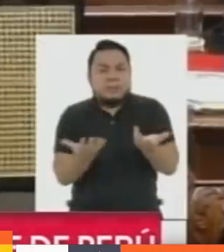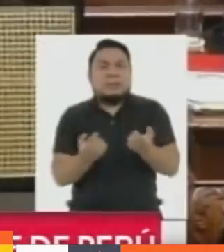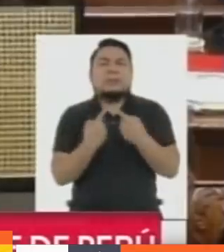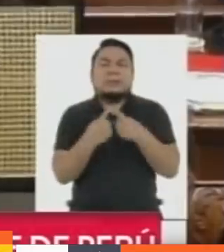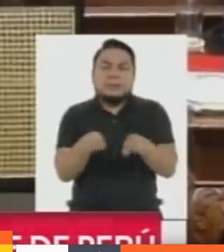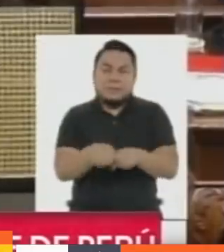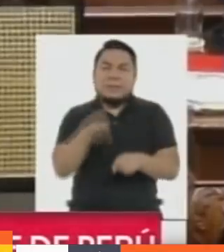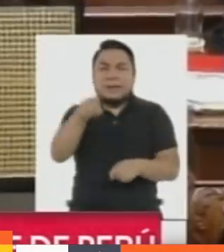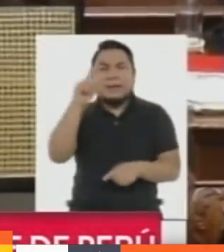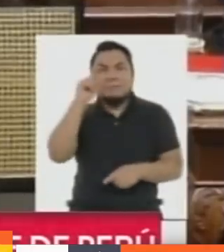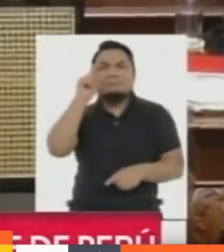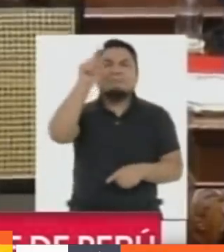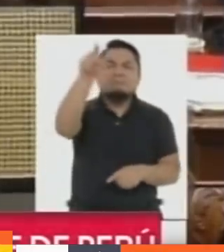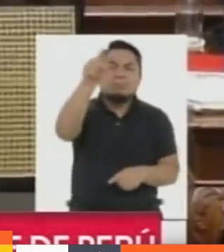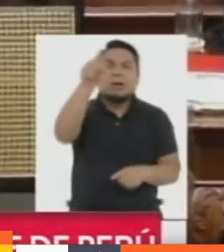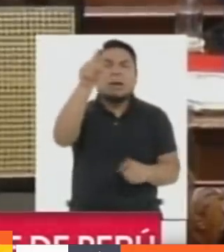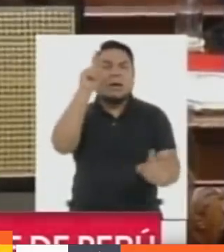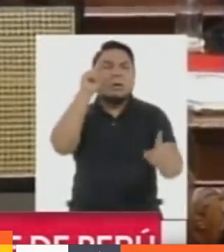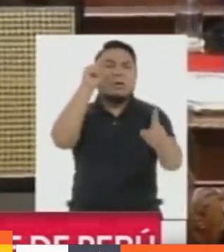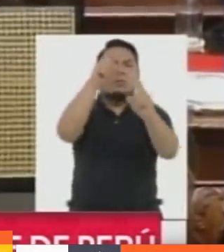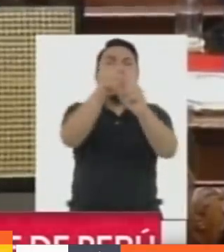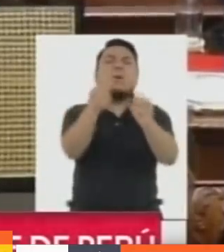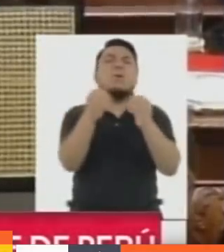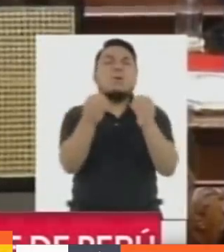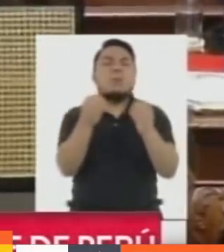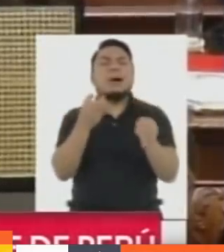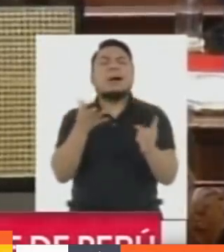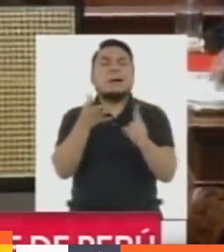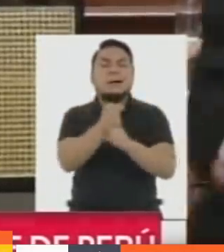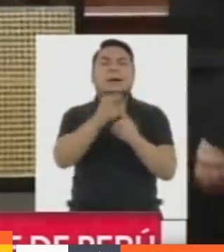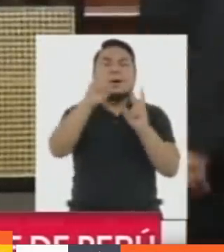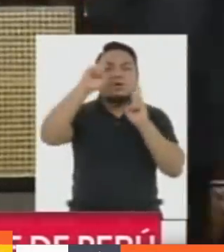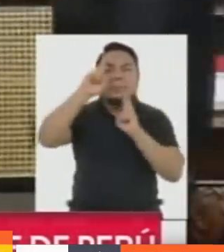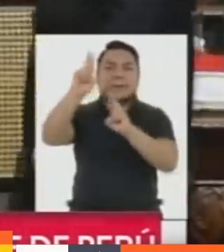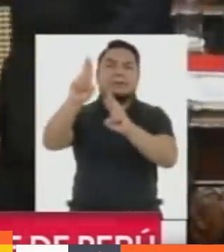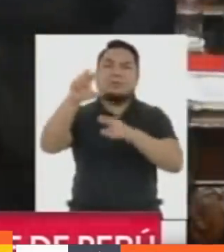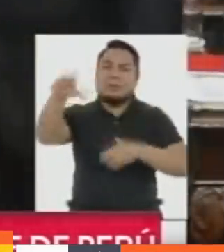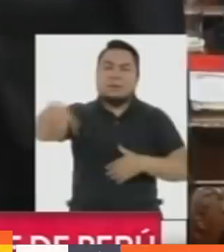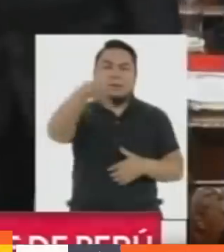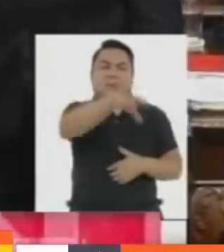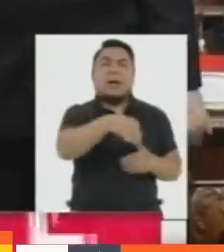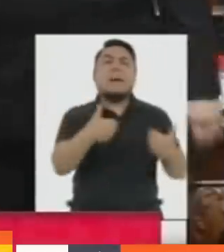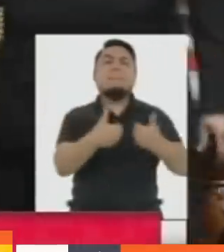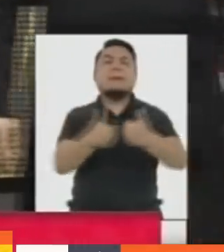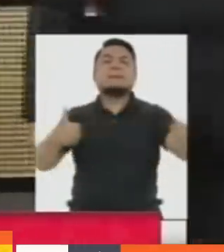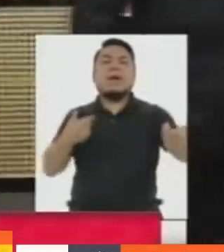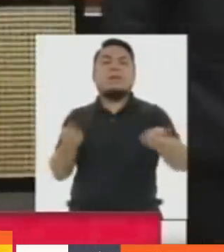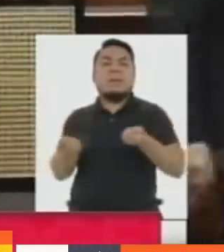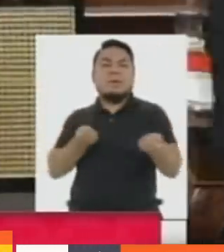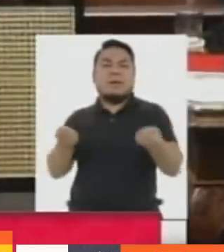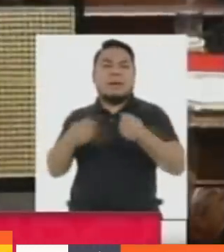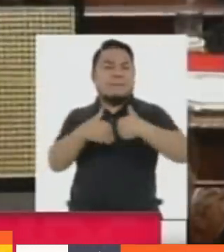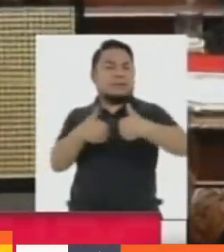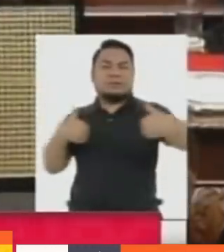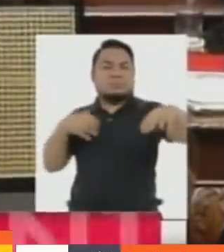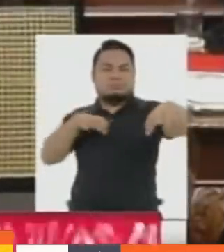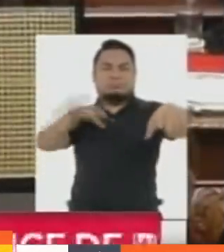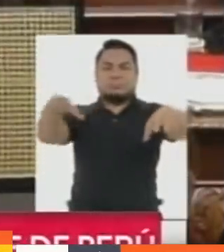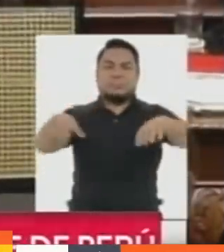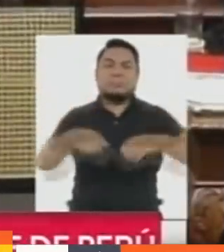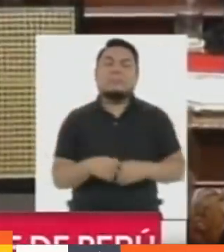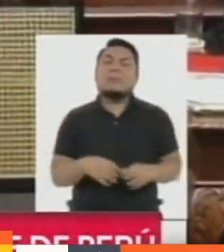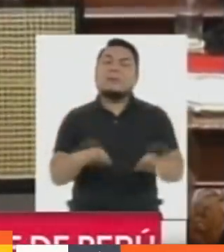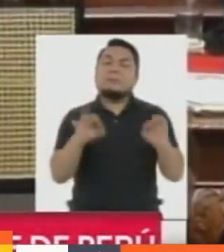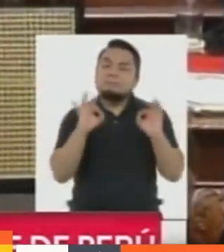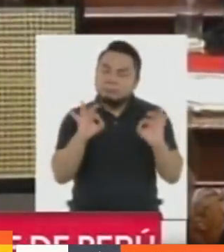elecciones legislativas no se hace este parlamento que fue disuelto es el día de hoy está en la potestad de volverse a reunir y volver a